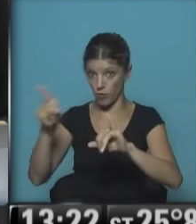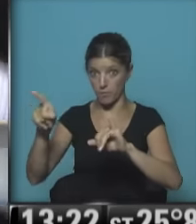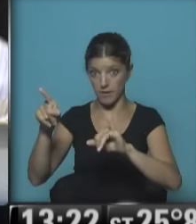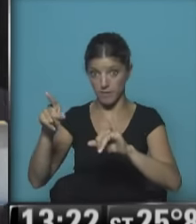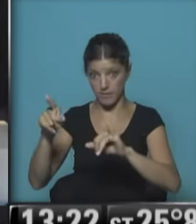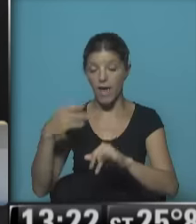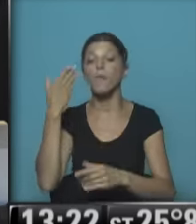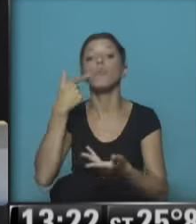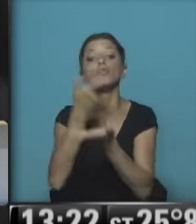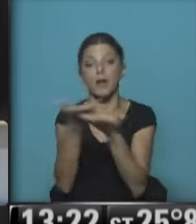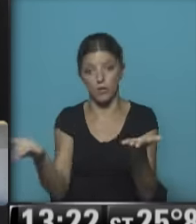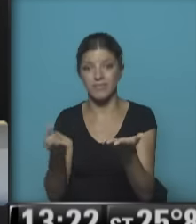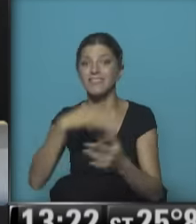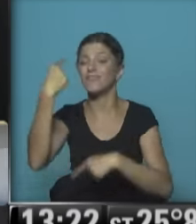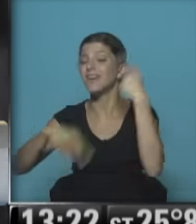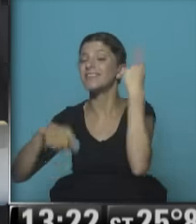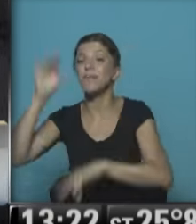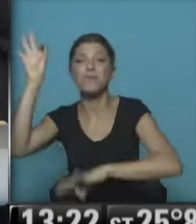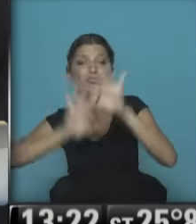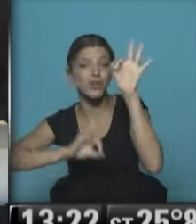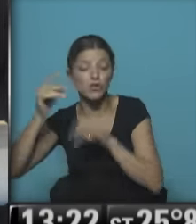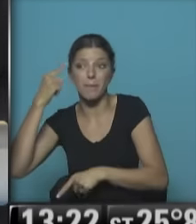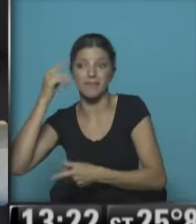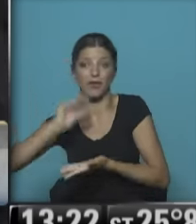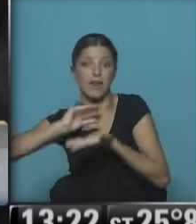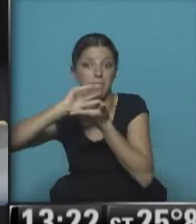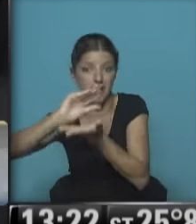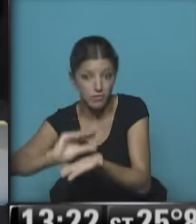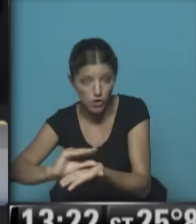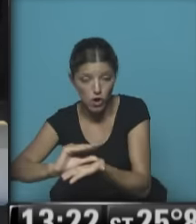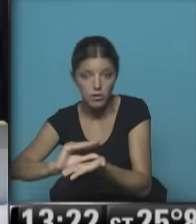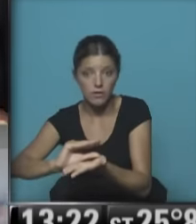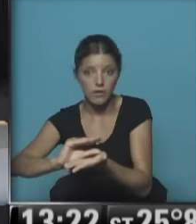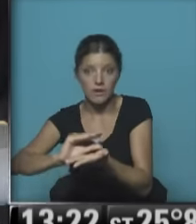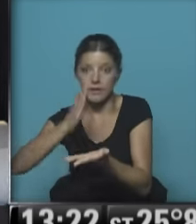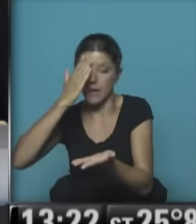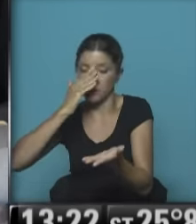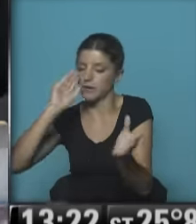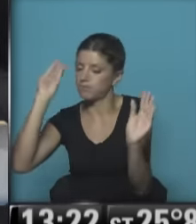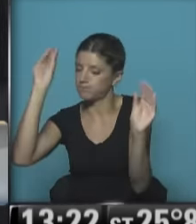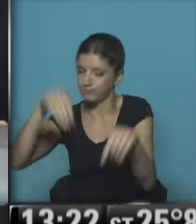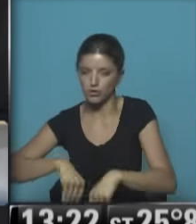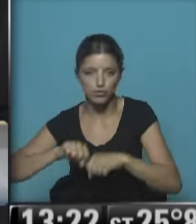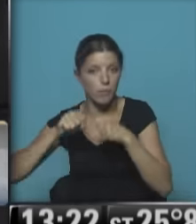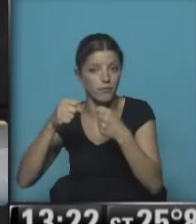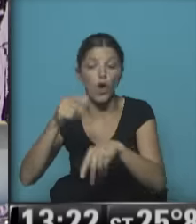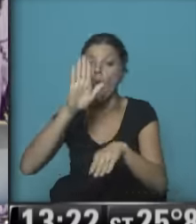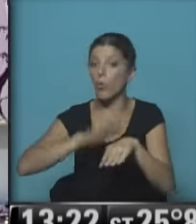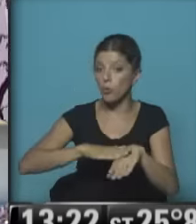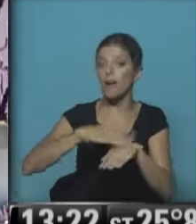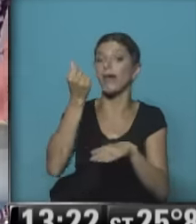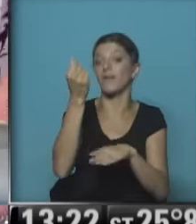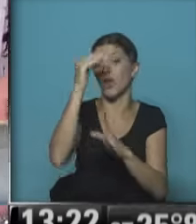cantidad de proyectos de inversión vinculados al petróleo que se mandaron a la congeladora por el precio del